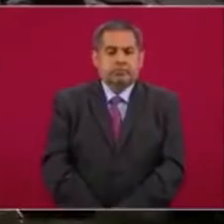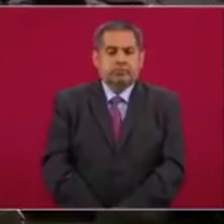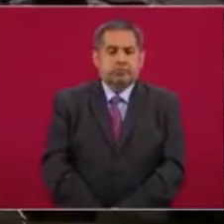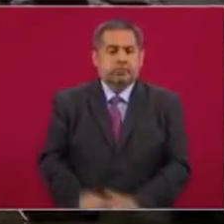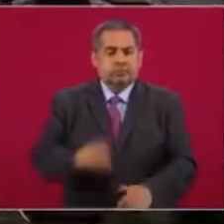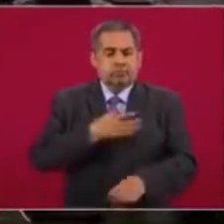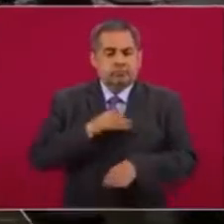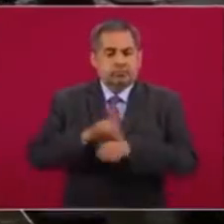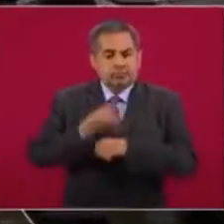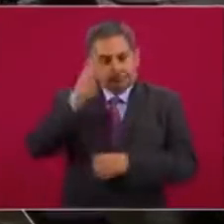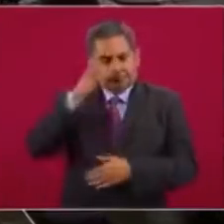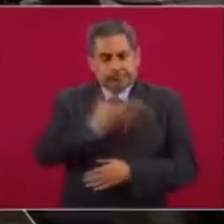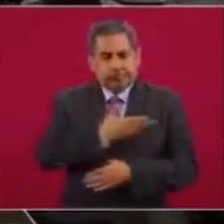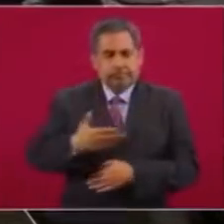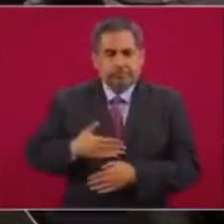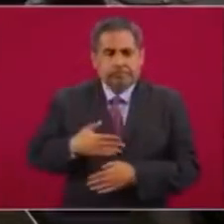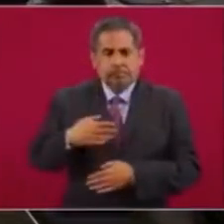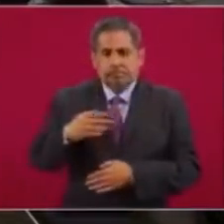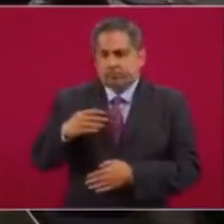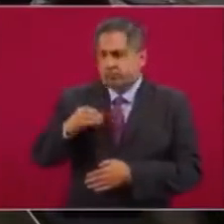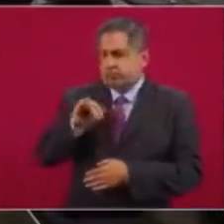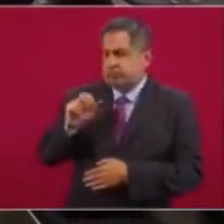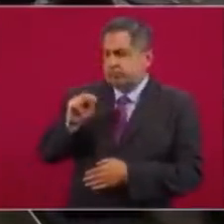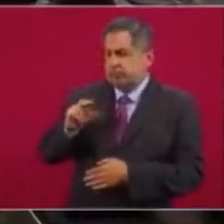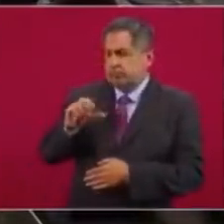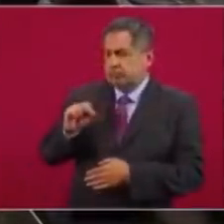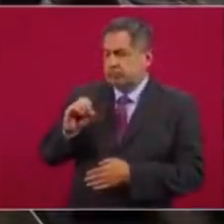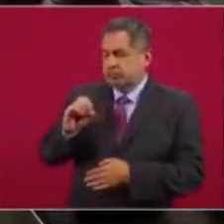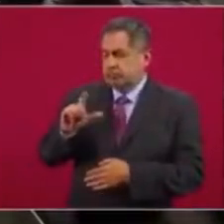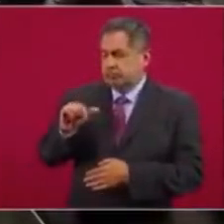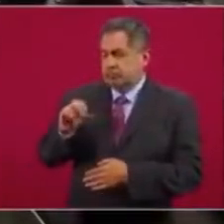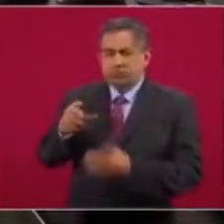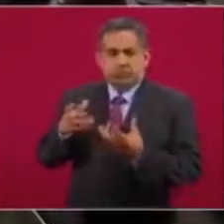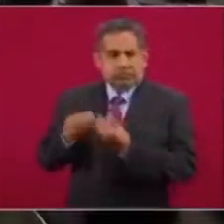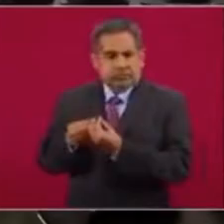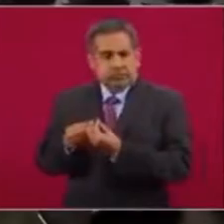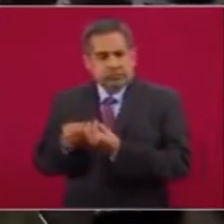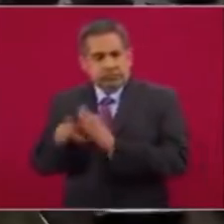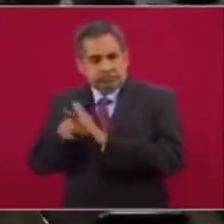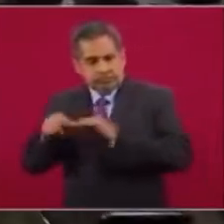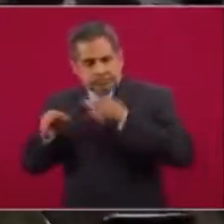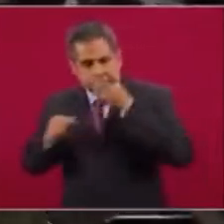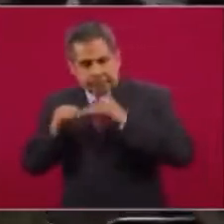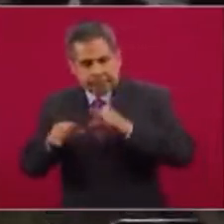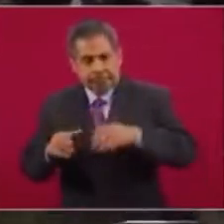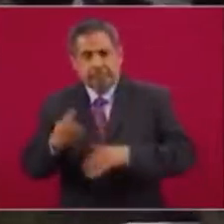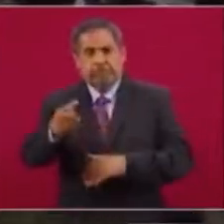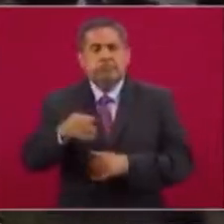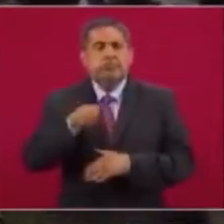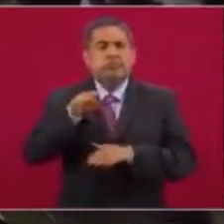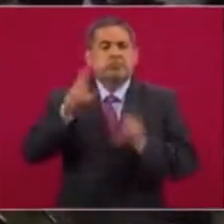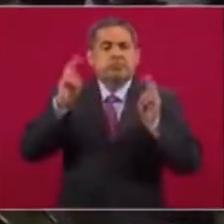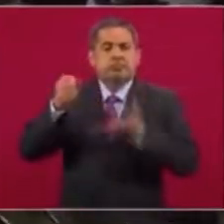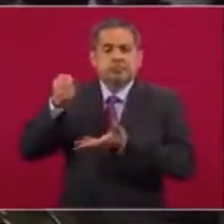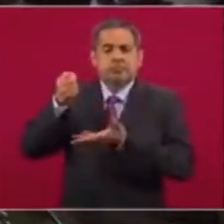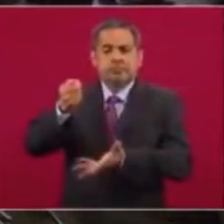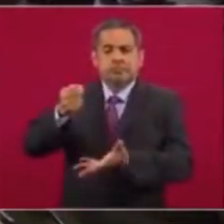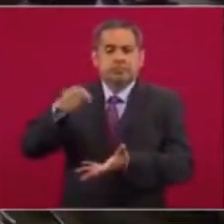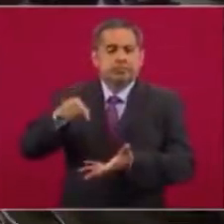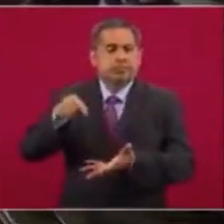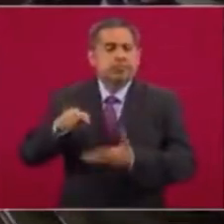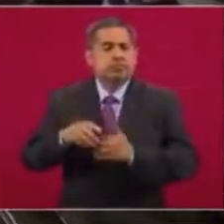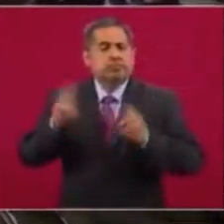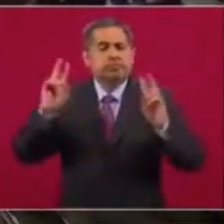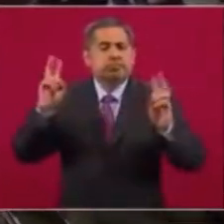Buenos días, señor presidente. Juncal Solano, del canal de noticias El Charro Político. Retomando el tema del presupuesto, con